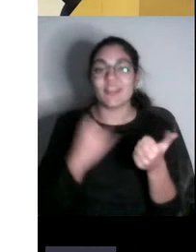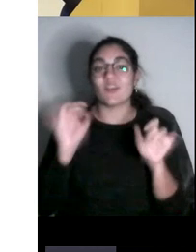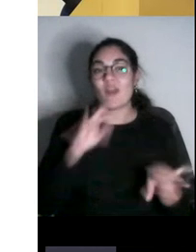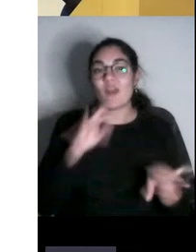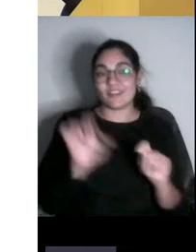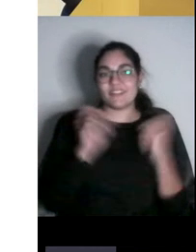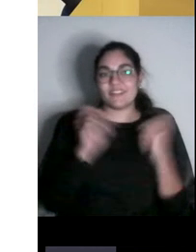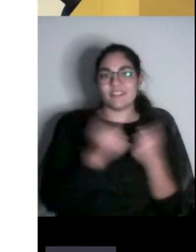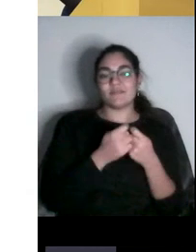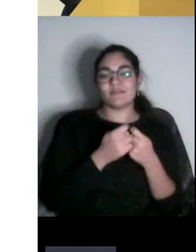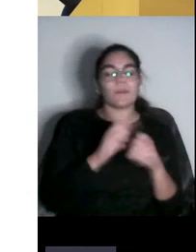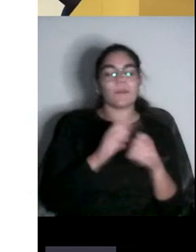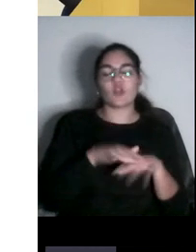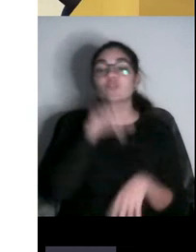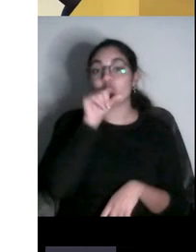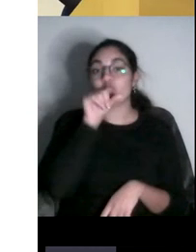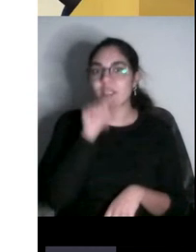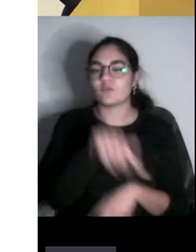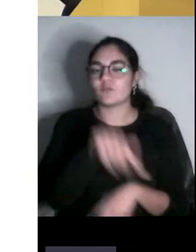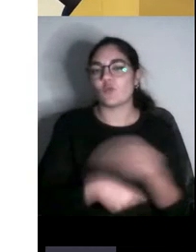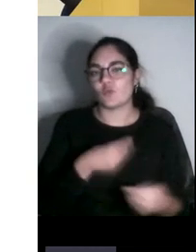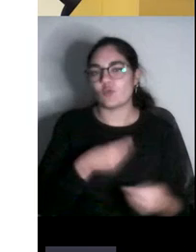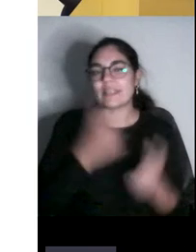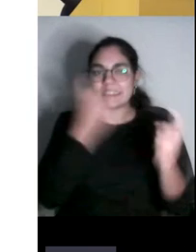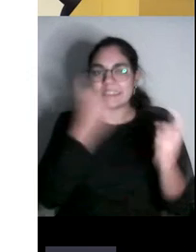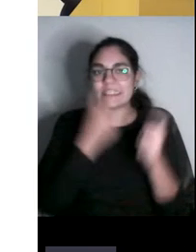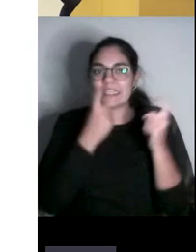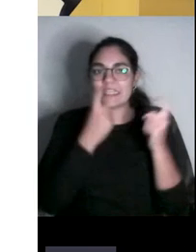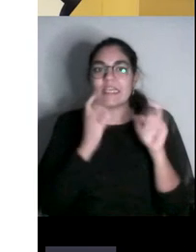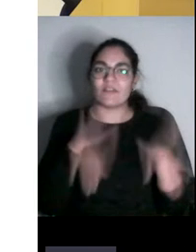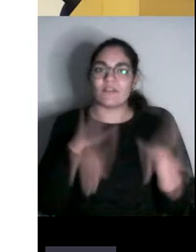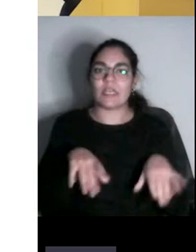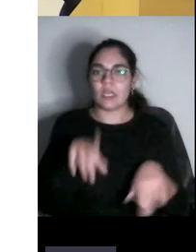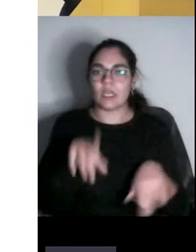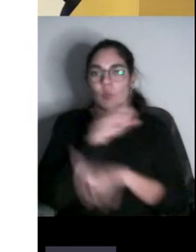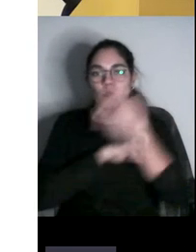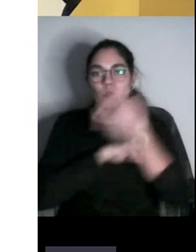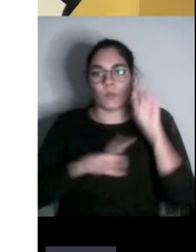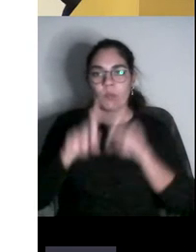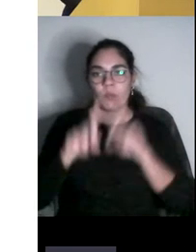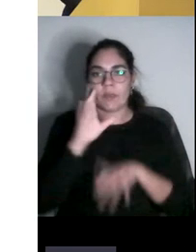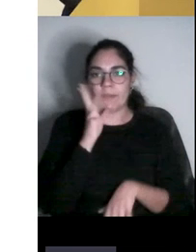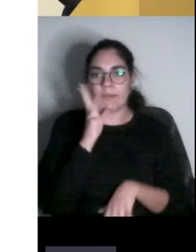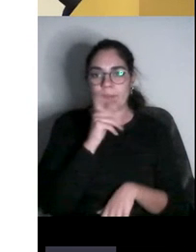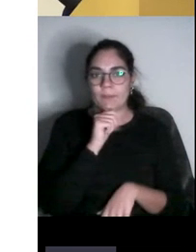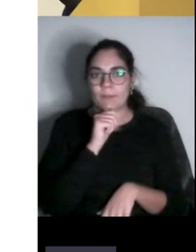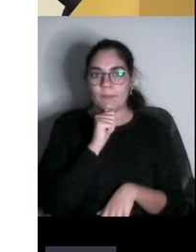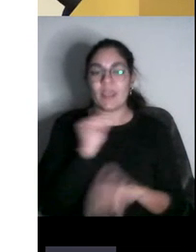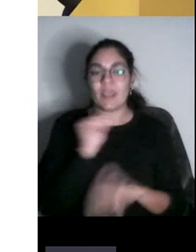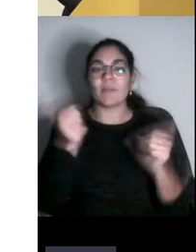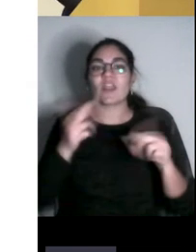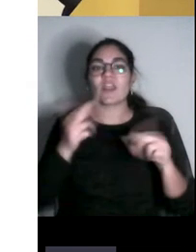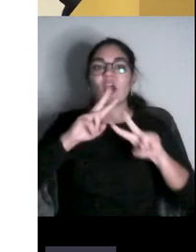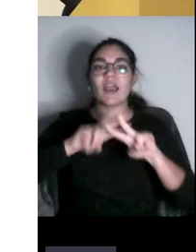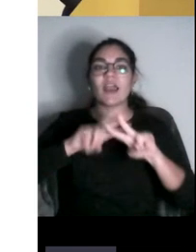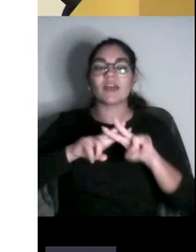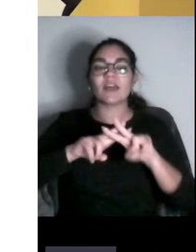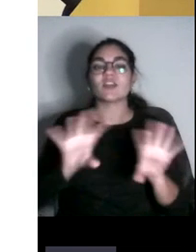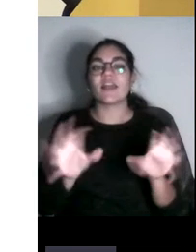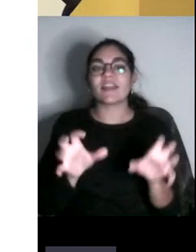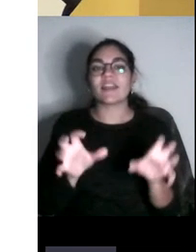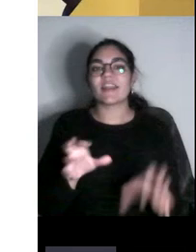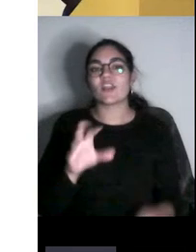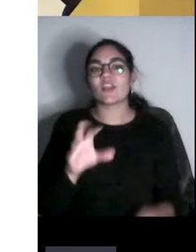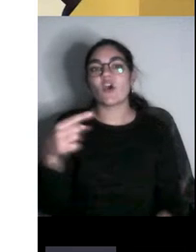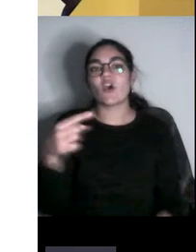perdón del twitter y tuvimos una un problema no empezamos a utilizar el hashtag radio gaga que el